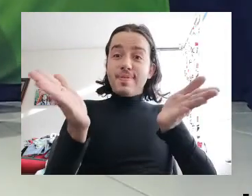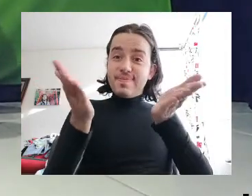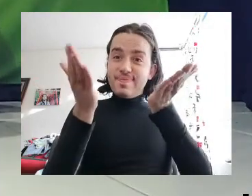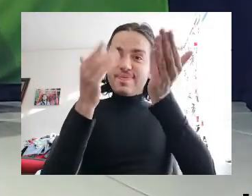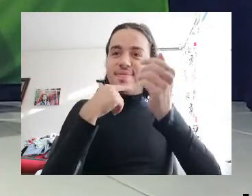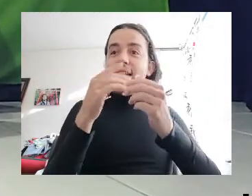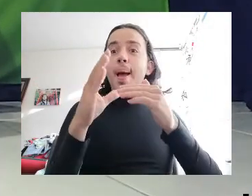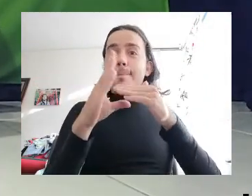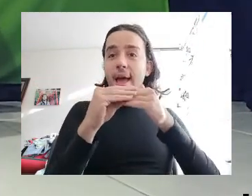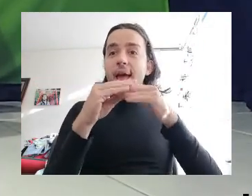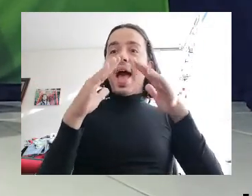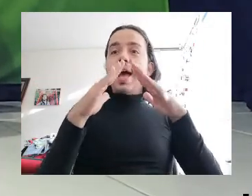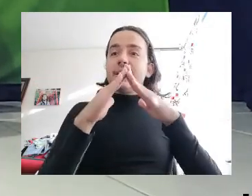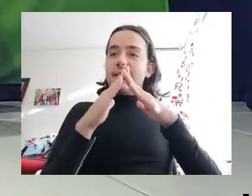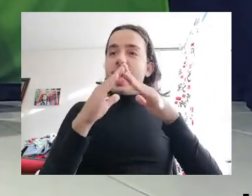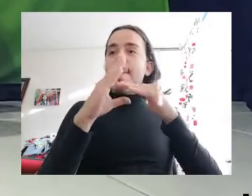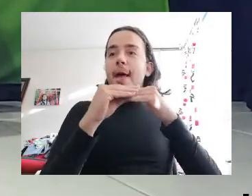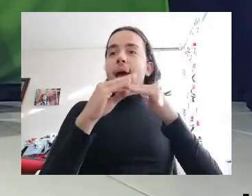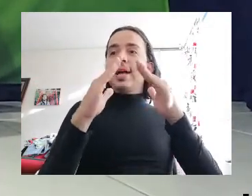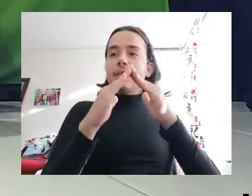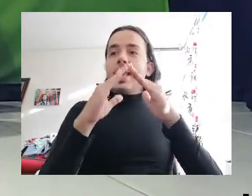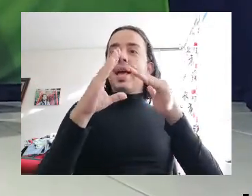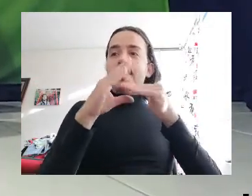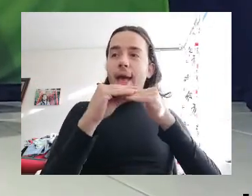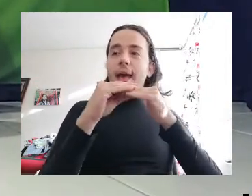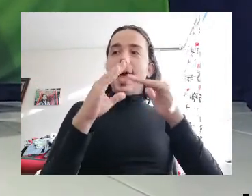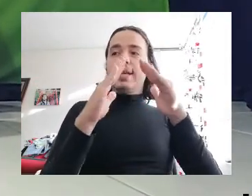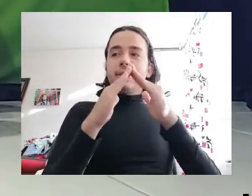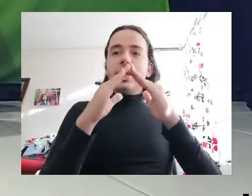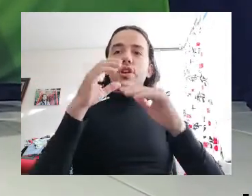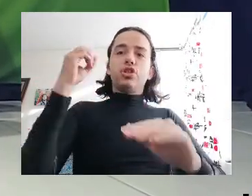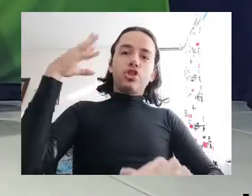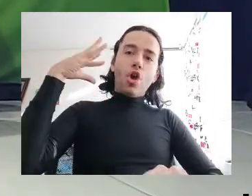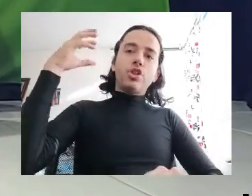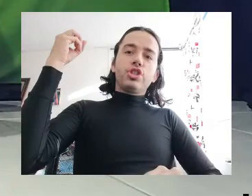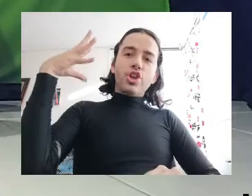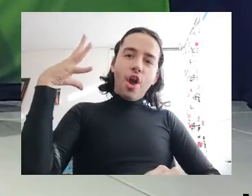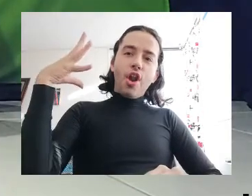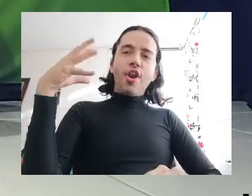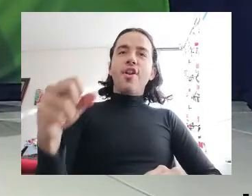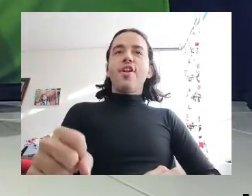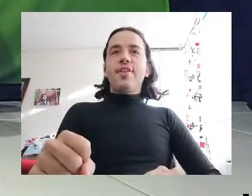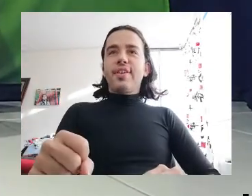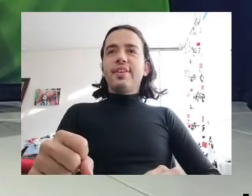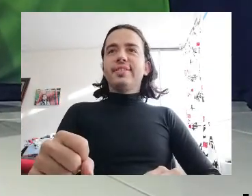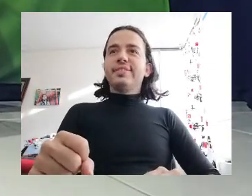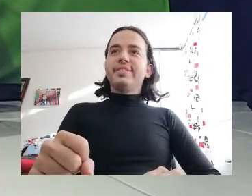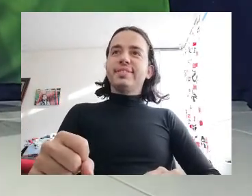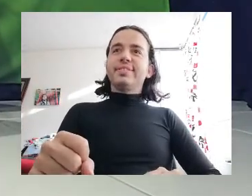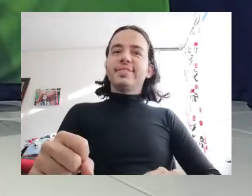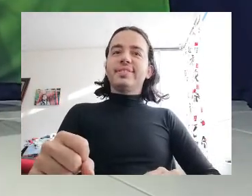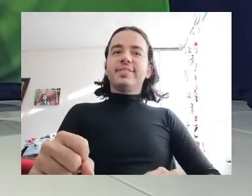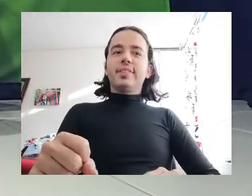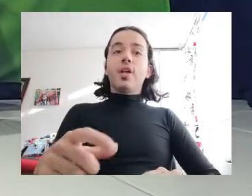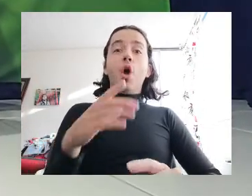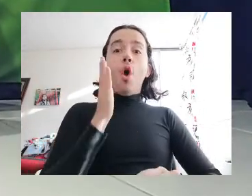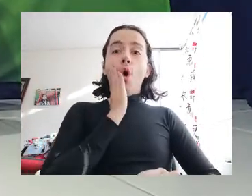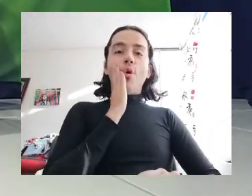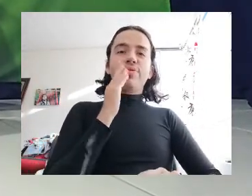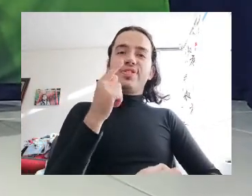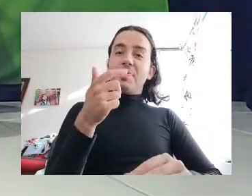Hazlo, Sol. Pan, casa, pan, casa, pan, casa, sol, sol. ¡Oh, qué